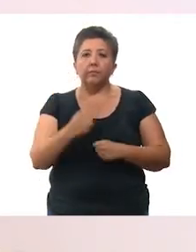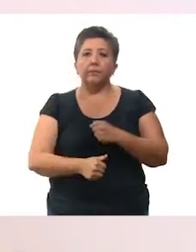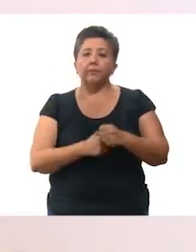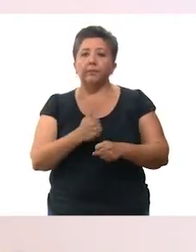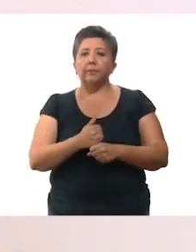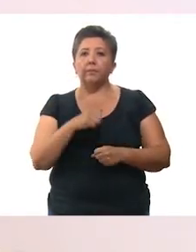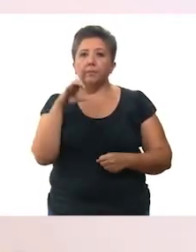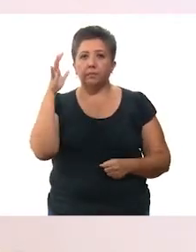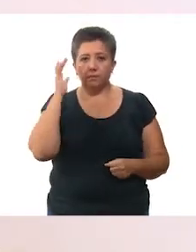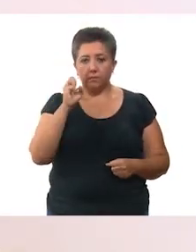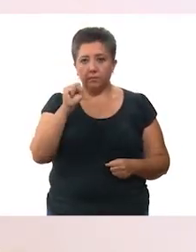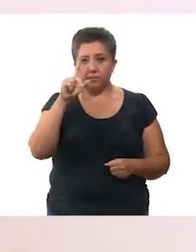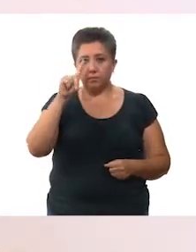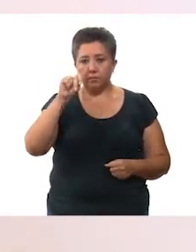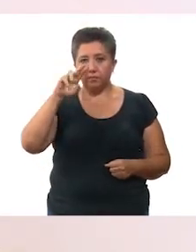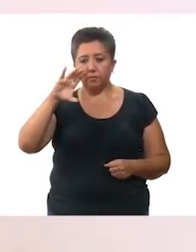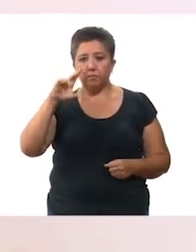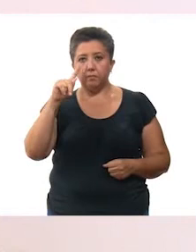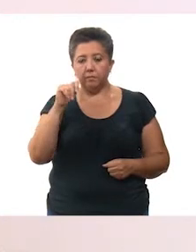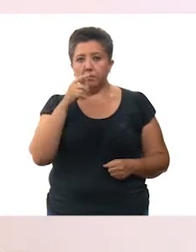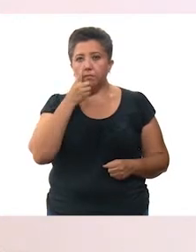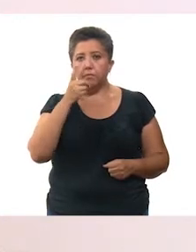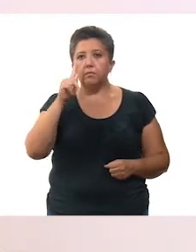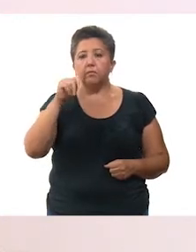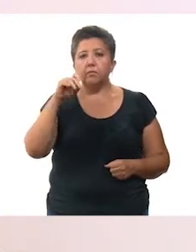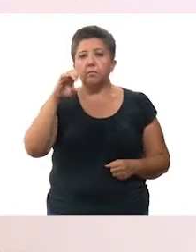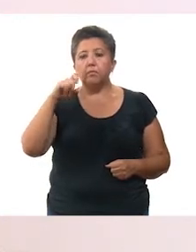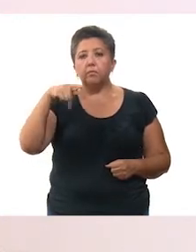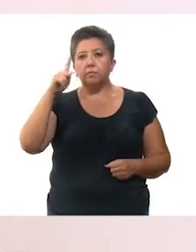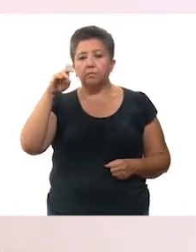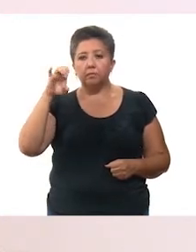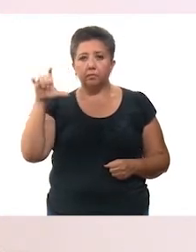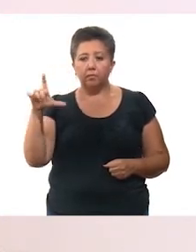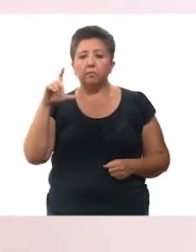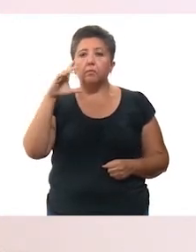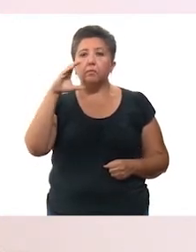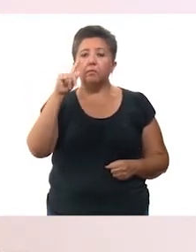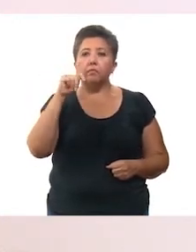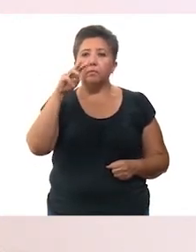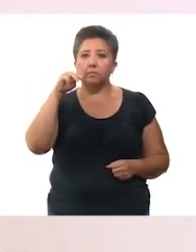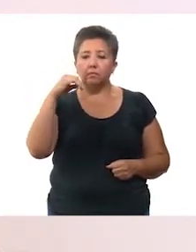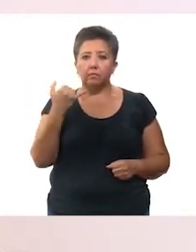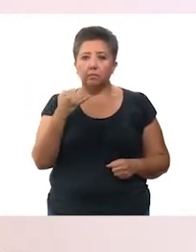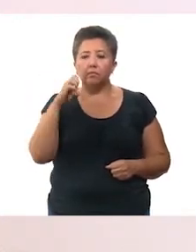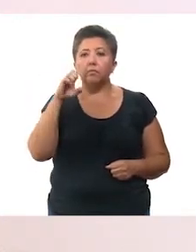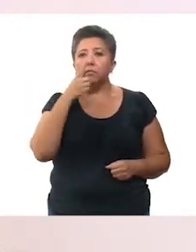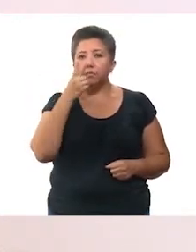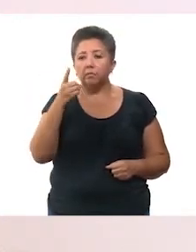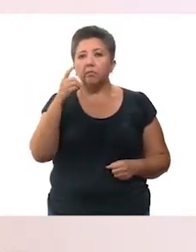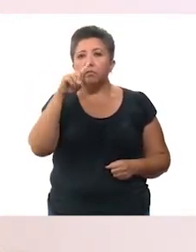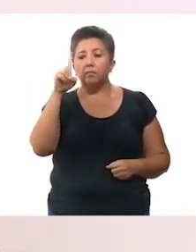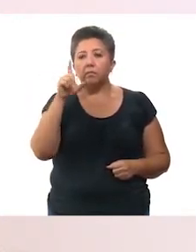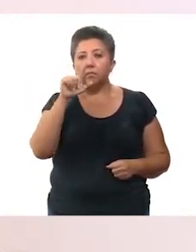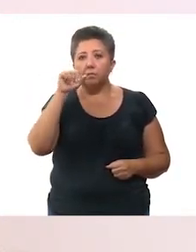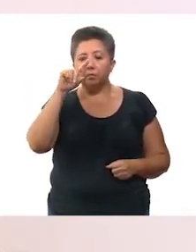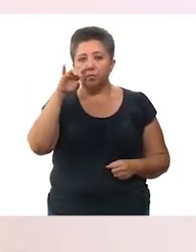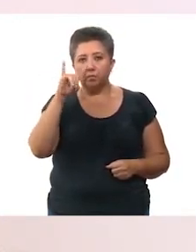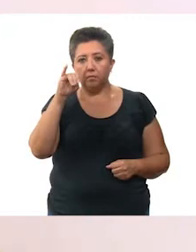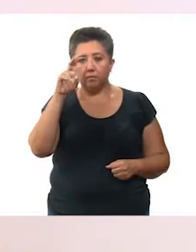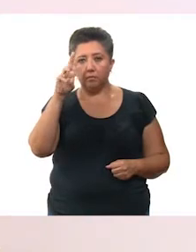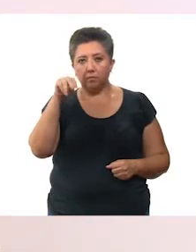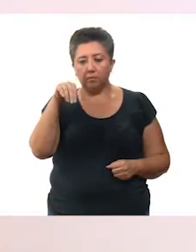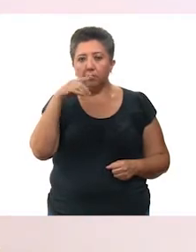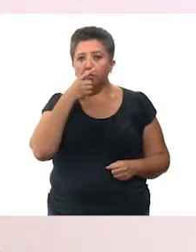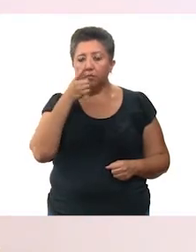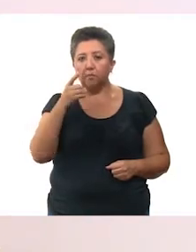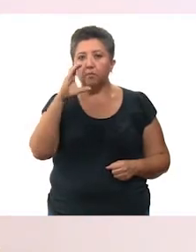39 años en Sanacat, Tepacán, Tecal de Venegas, Cantamayec, Sinanché, Silam de Bravo,